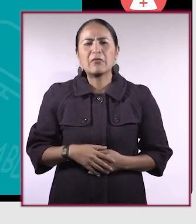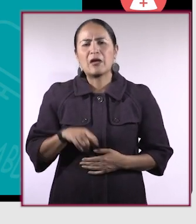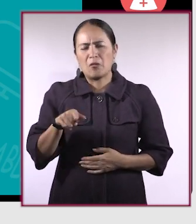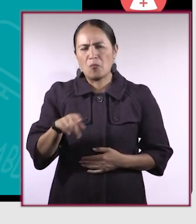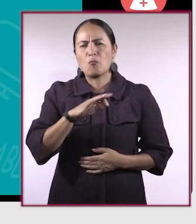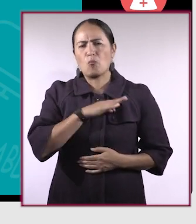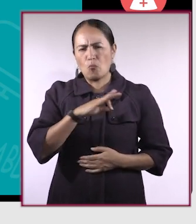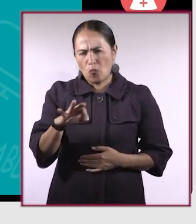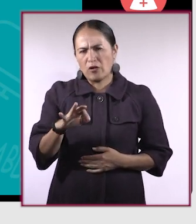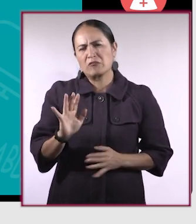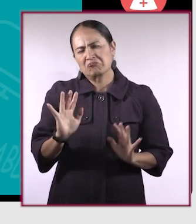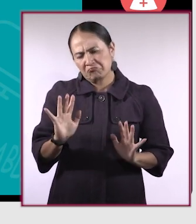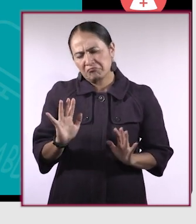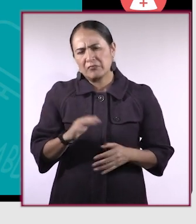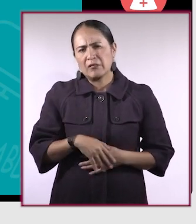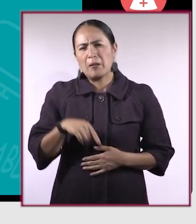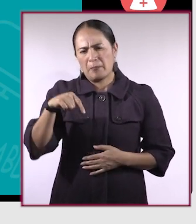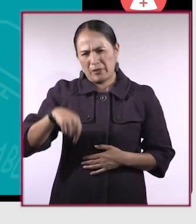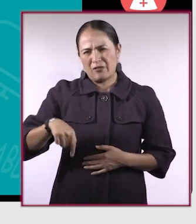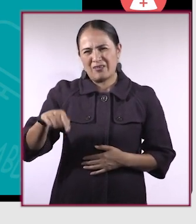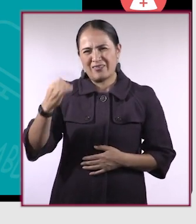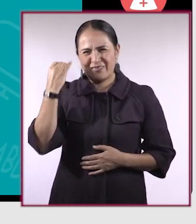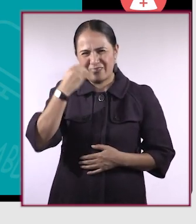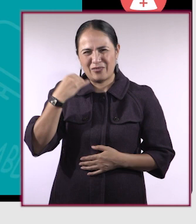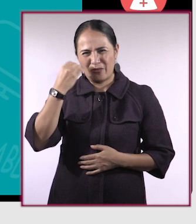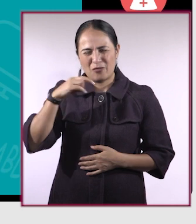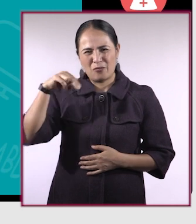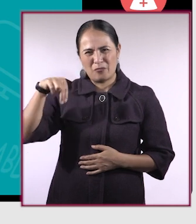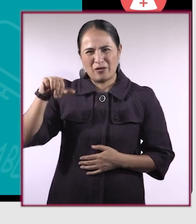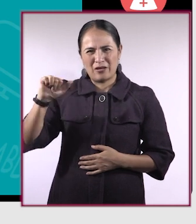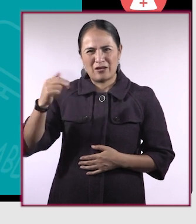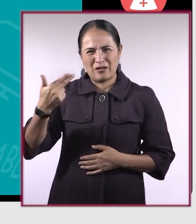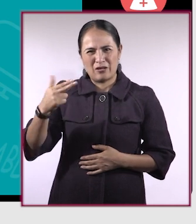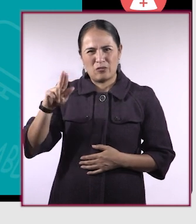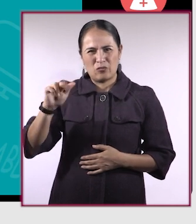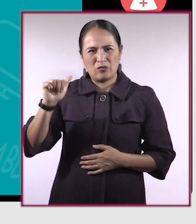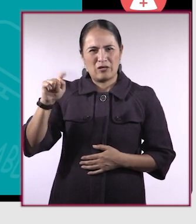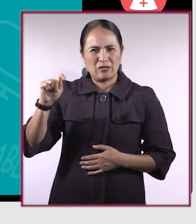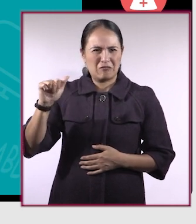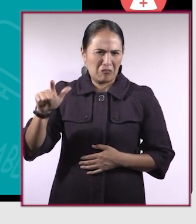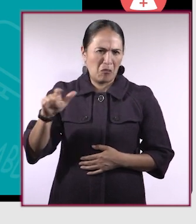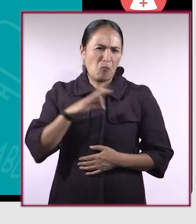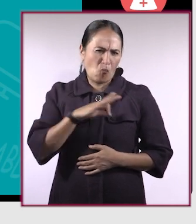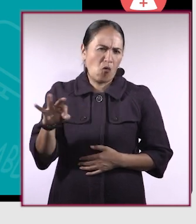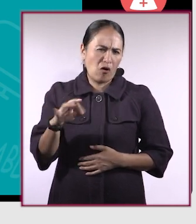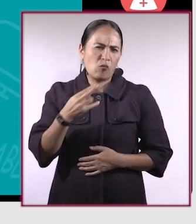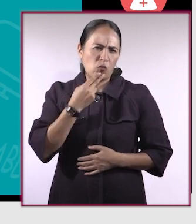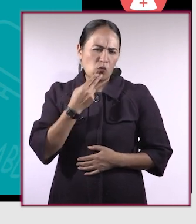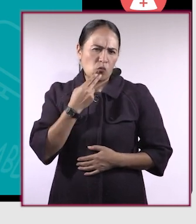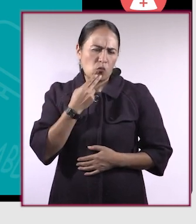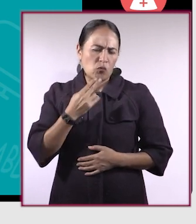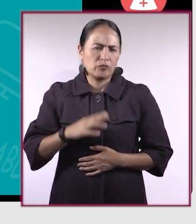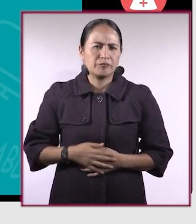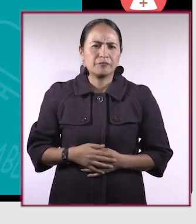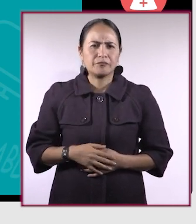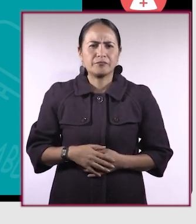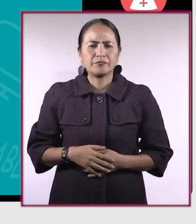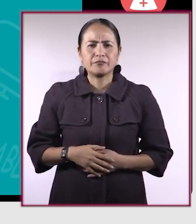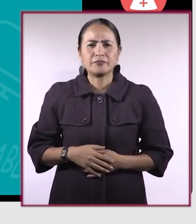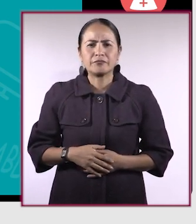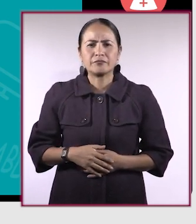Que son posibles, pero bueno, que en este caso en lengua náhuatl podemos utilizar, ¿no? Como decíamos hace